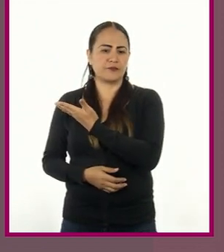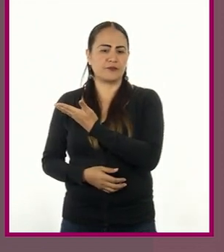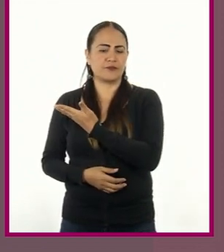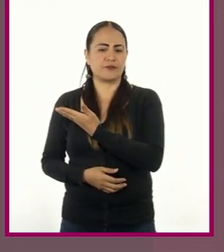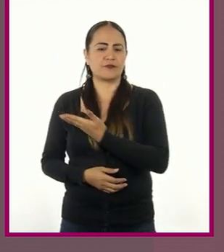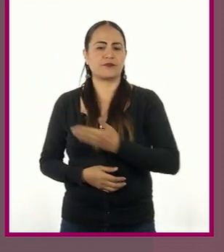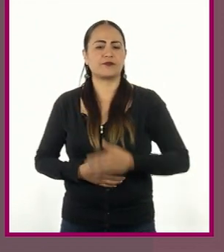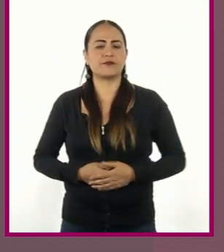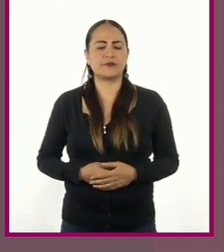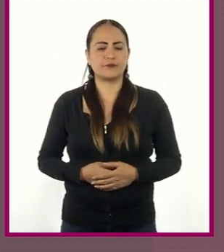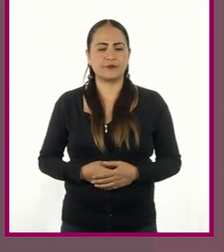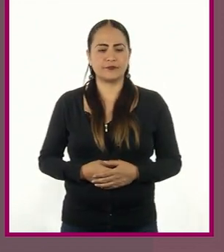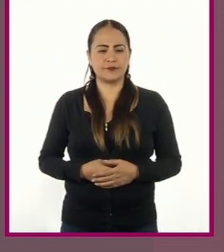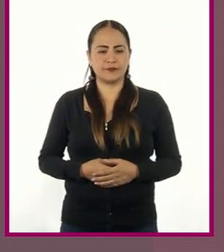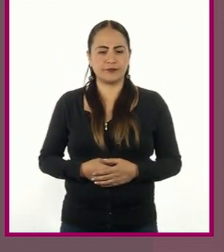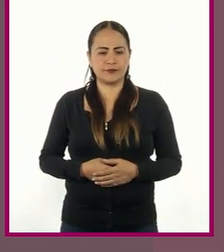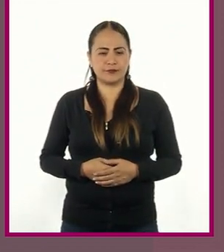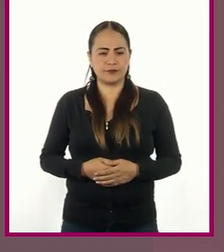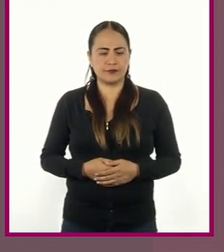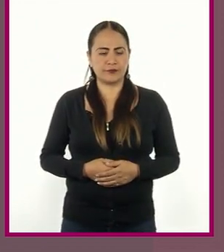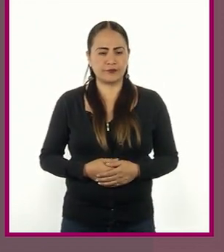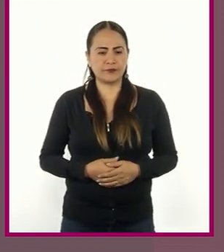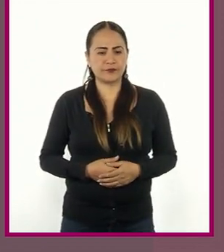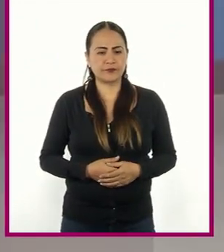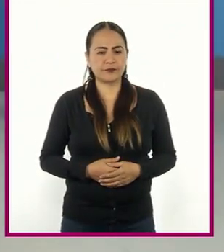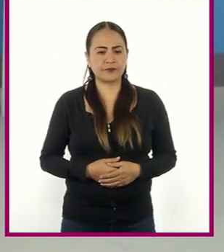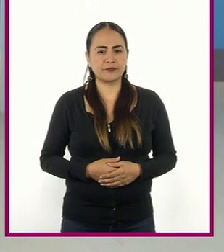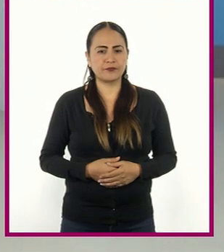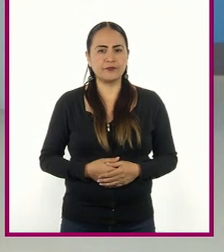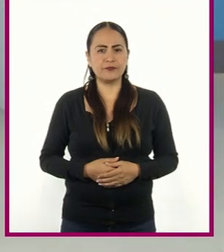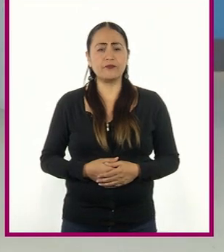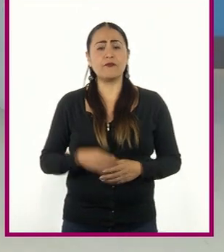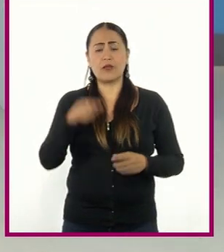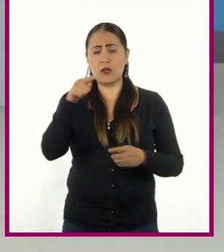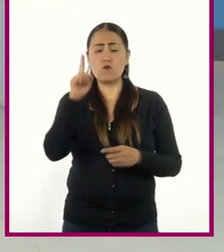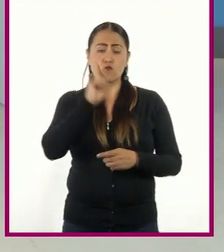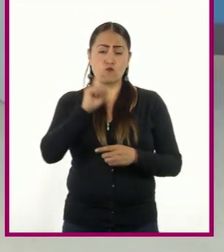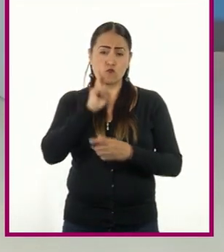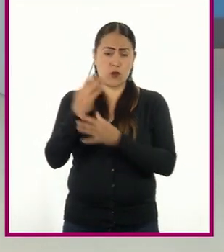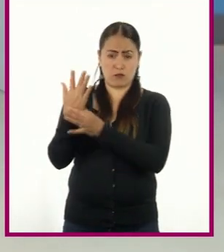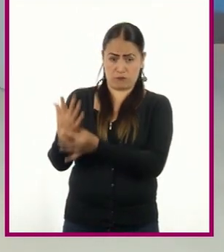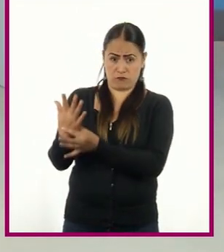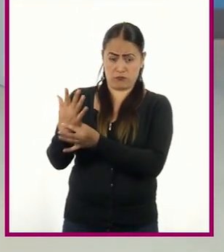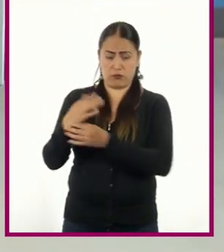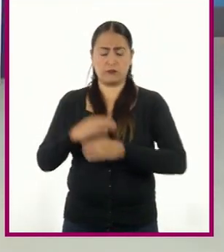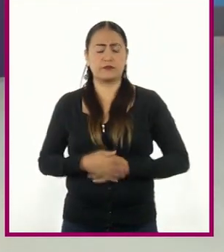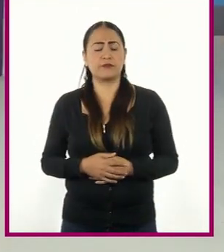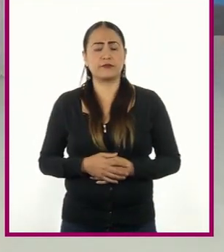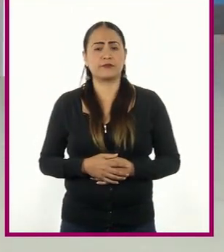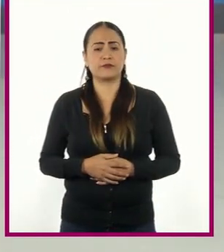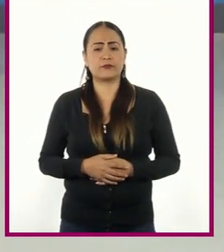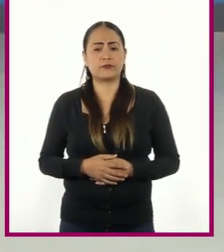y fronterizos en América Latina y el Caribe. En él, la autora dice: